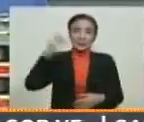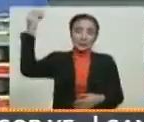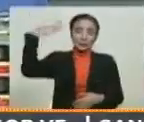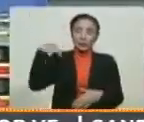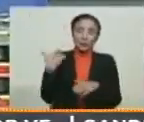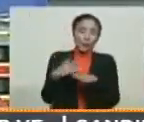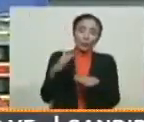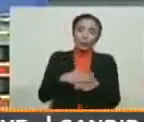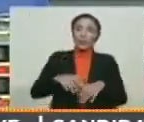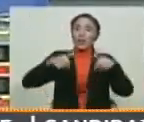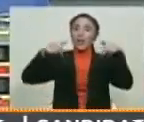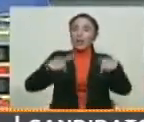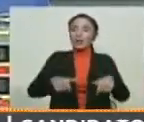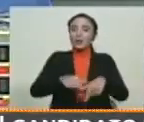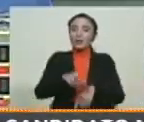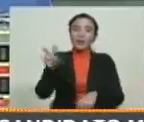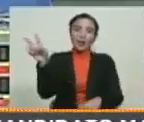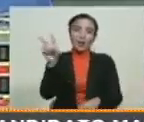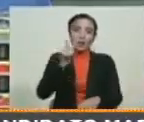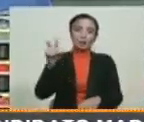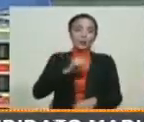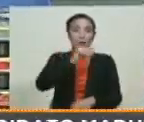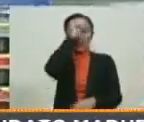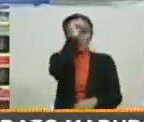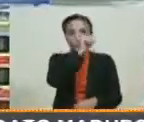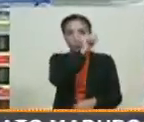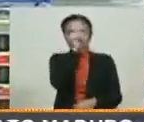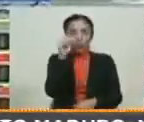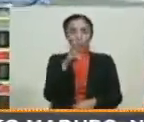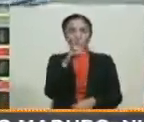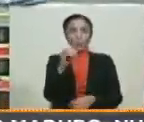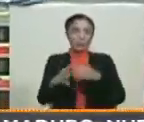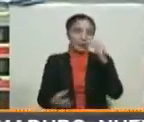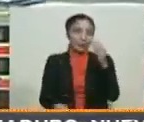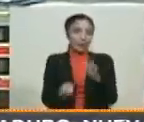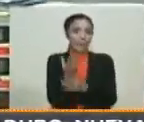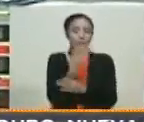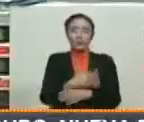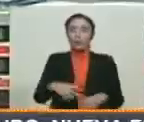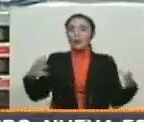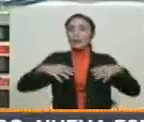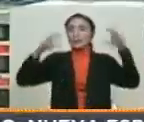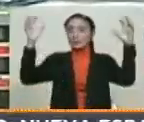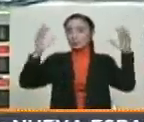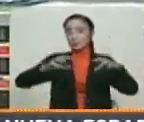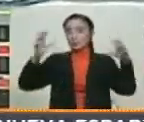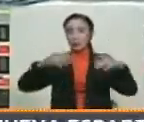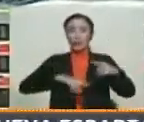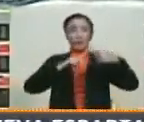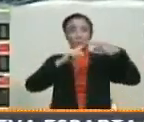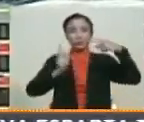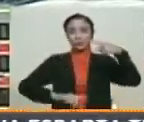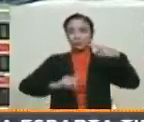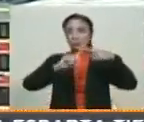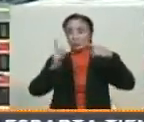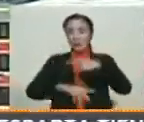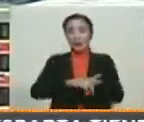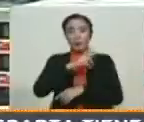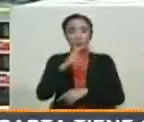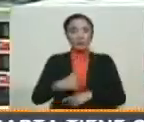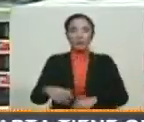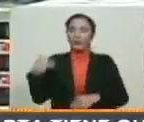venezuela el domingo 20 de mayo llueva truene o relampagueé